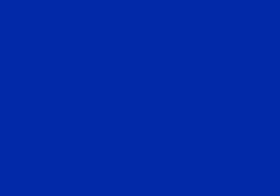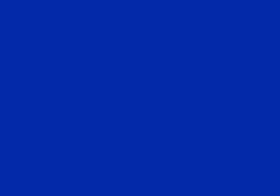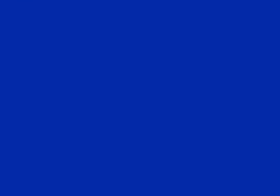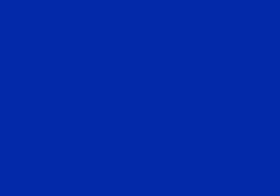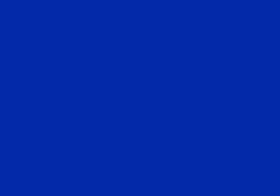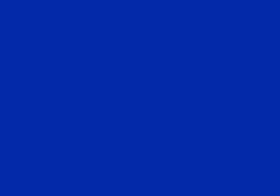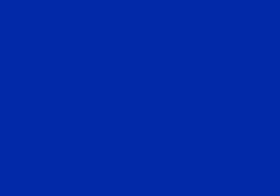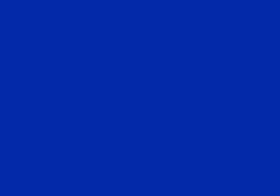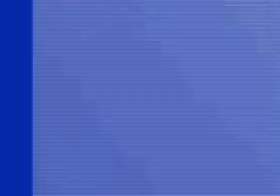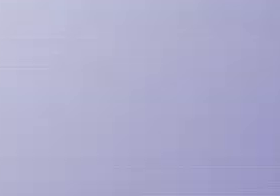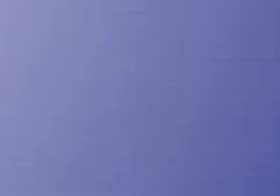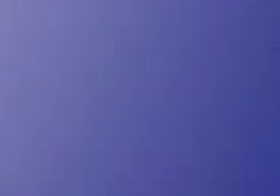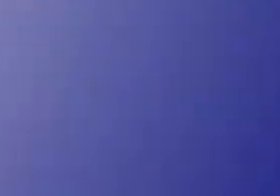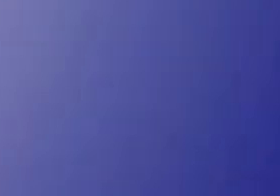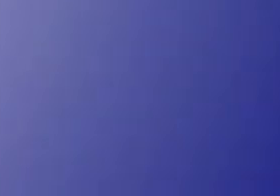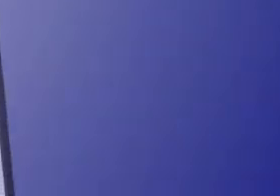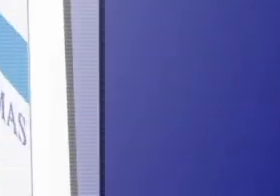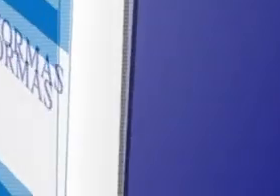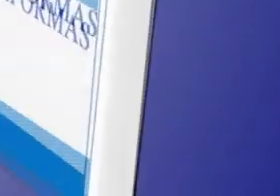sociedad y el Estado.